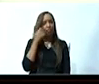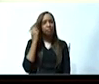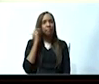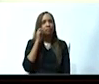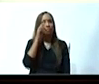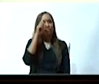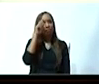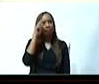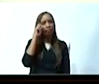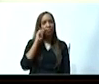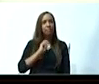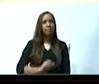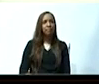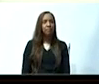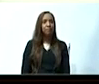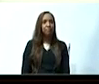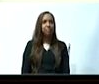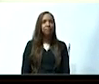¿Terminó el tiempo?